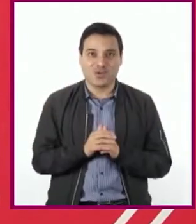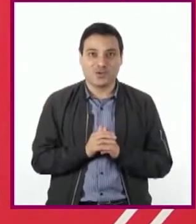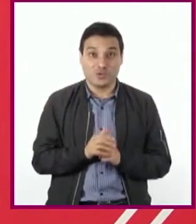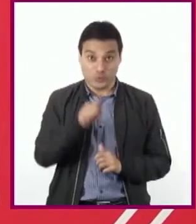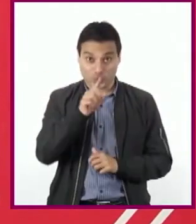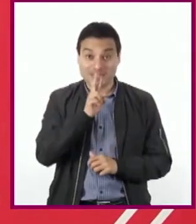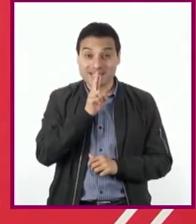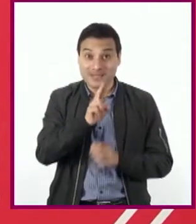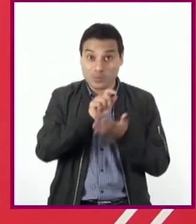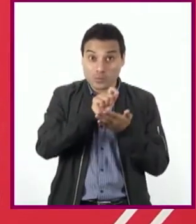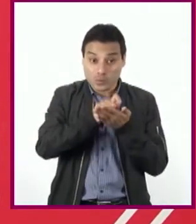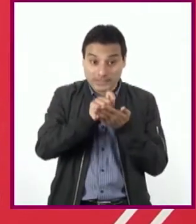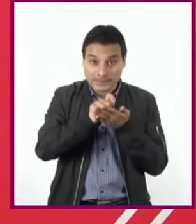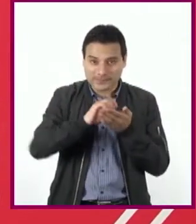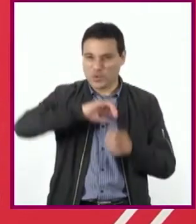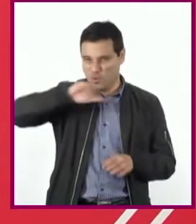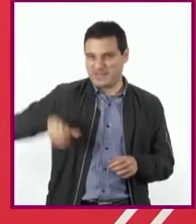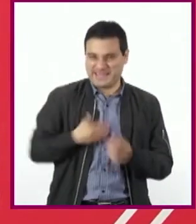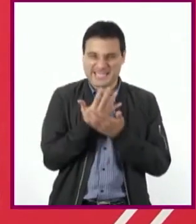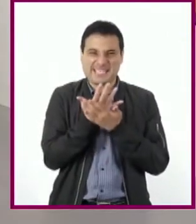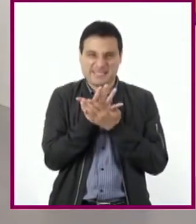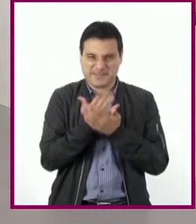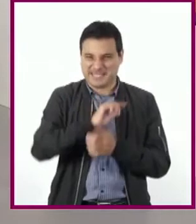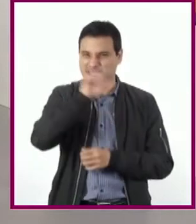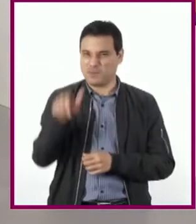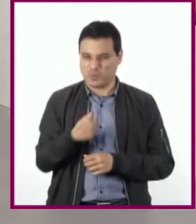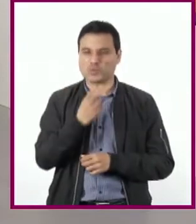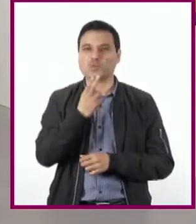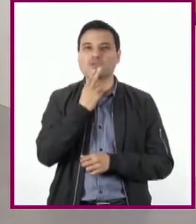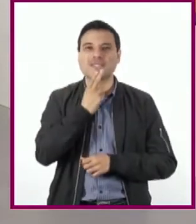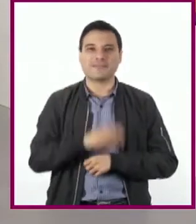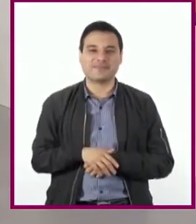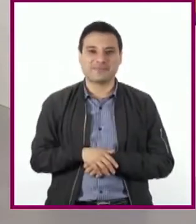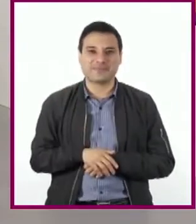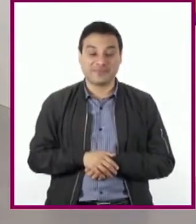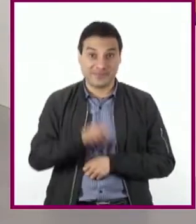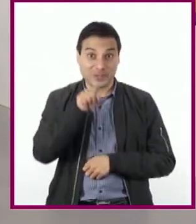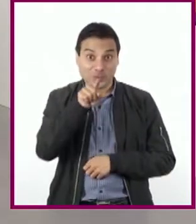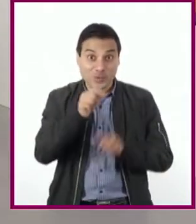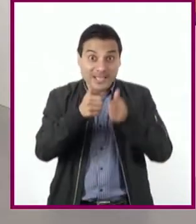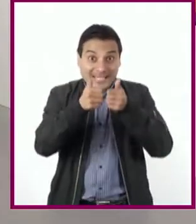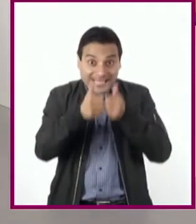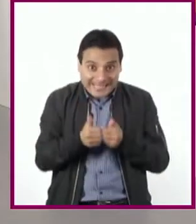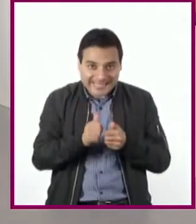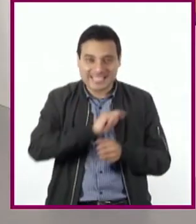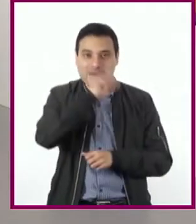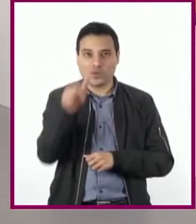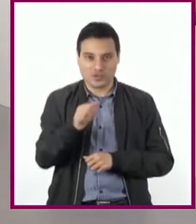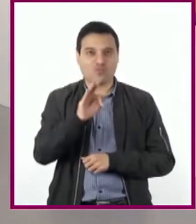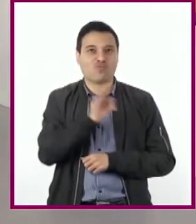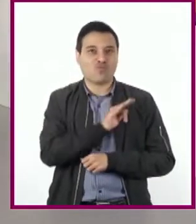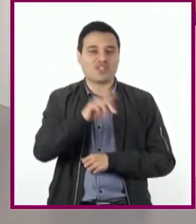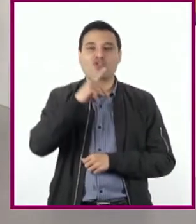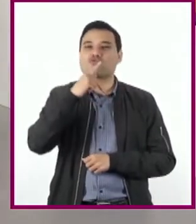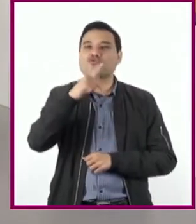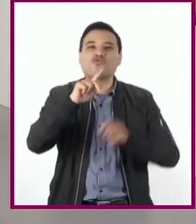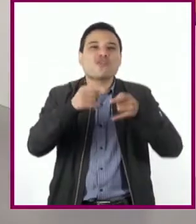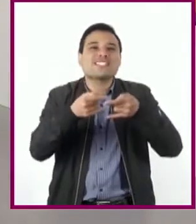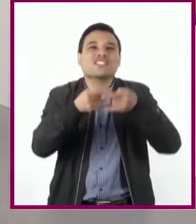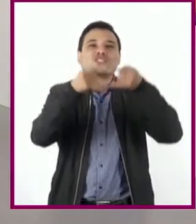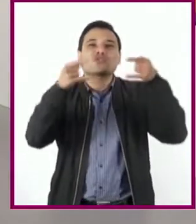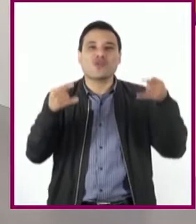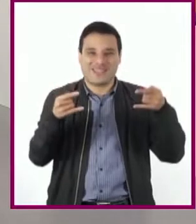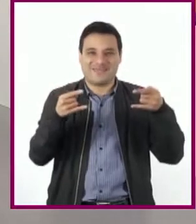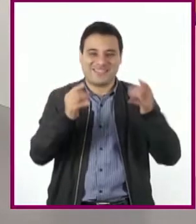más adelante para el desarrollo de la sesión. ¡Quédense para construir su historia de